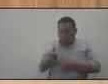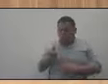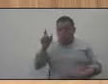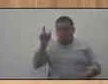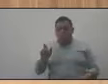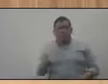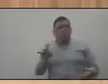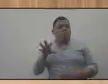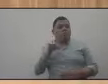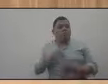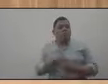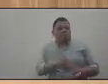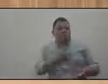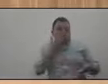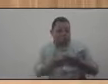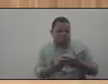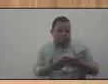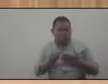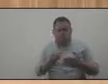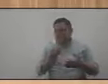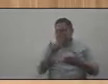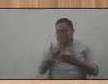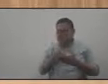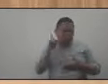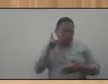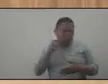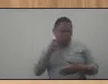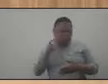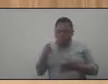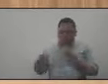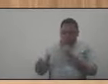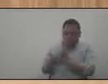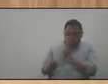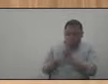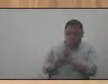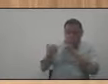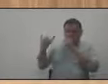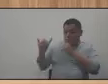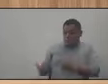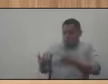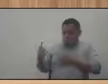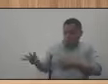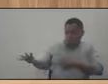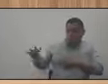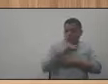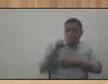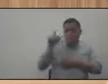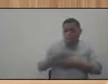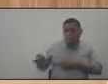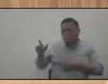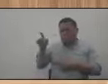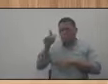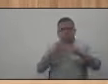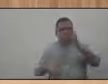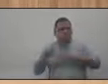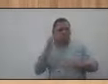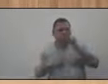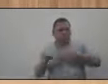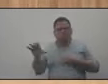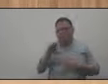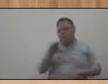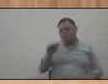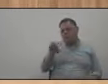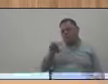Salomón Andrés Sanabria Chacón. Gracias, mil gracias por ese apoyo que hemos tenido todos los casanareños, todos los de